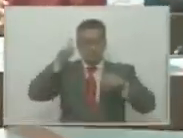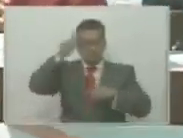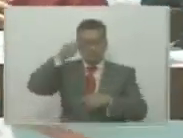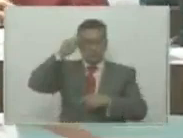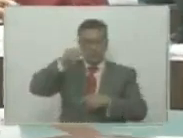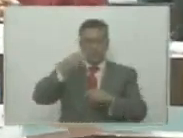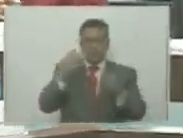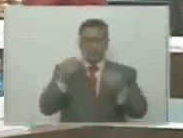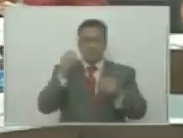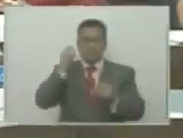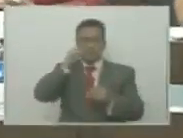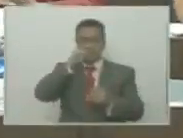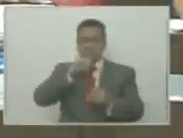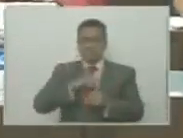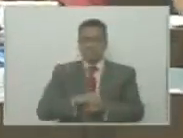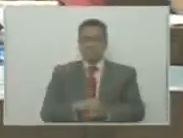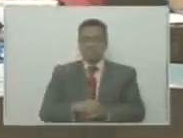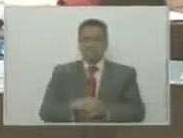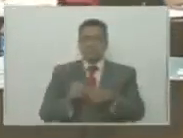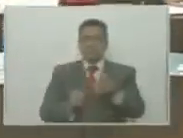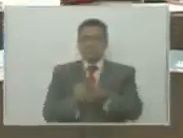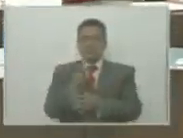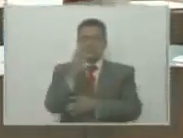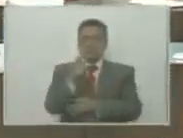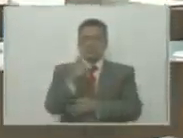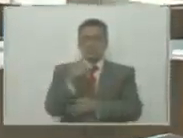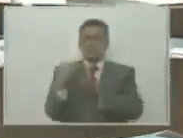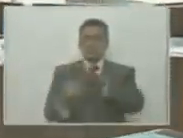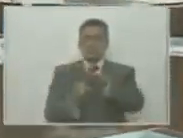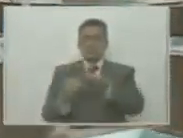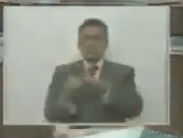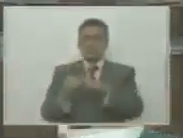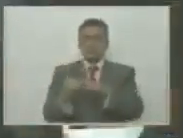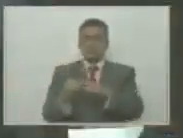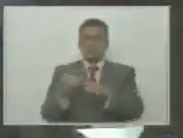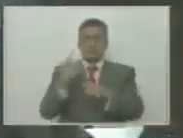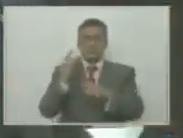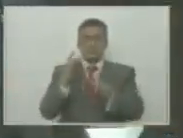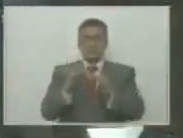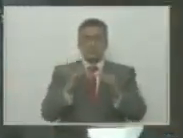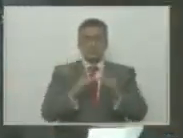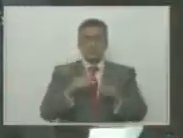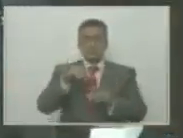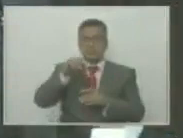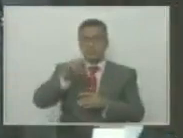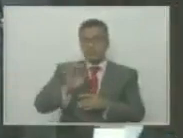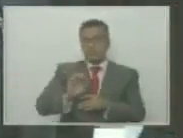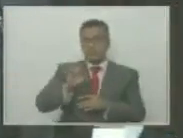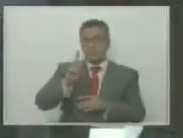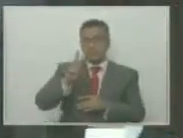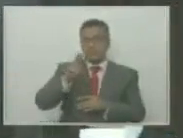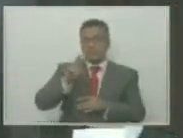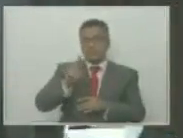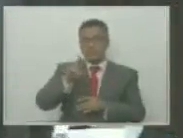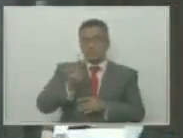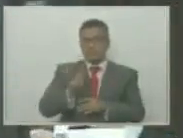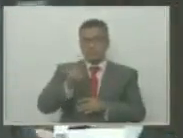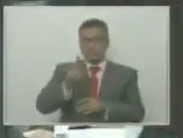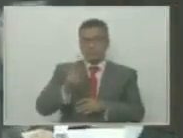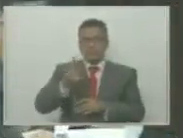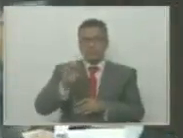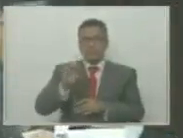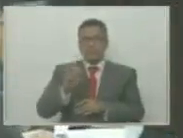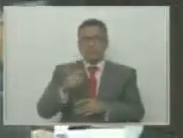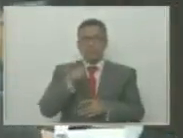larga trayectoria, fundador del Instituto de Inmunología de la Universidad Central de Venezuela. Por eso